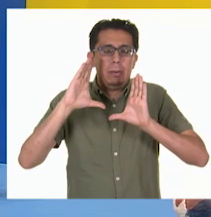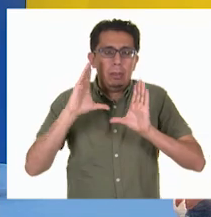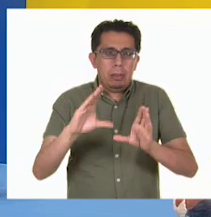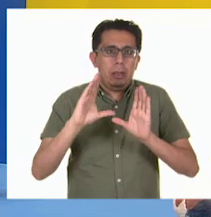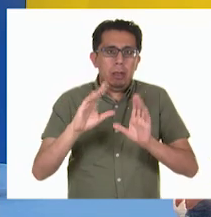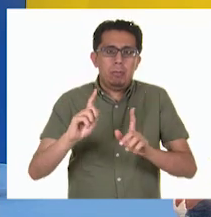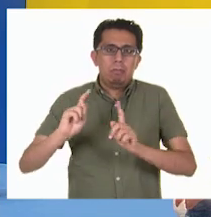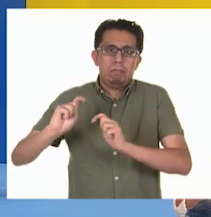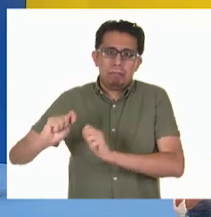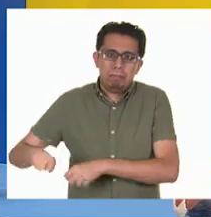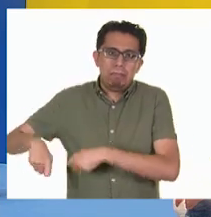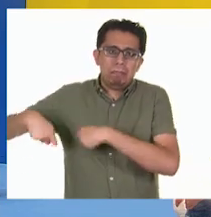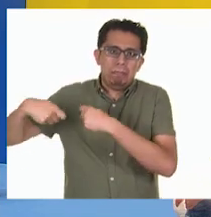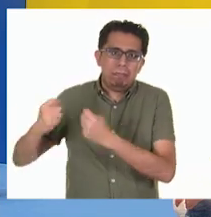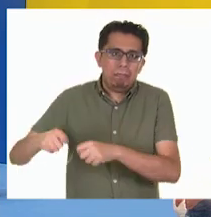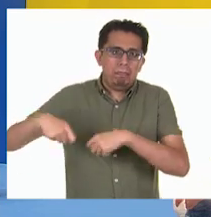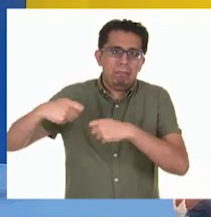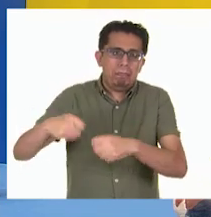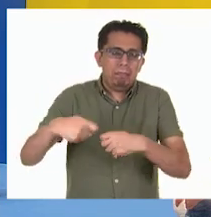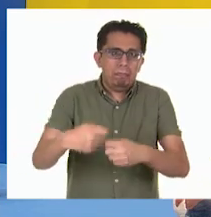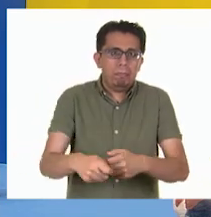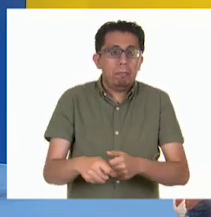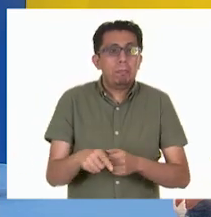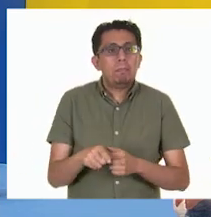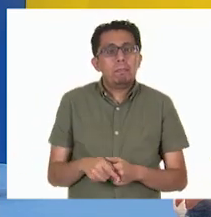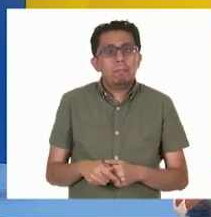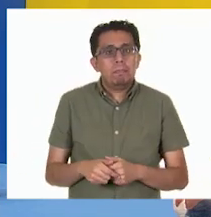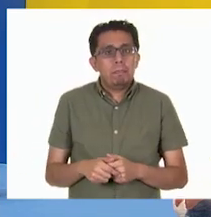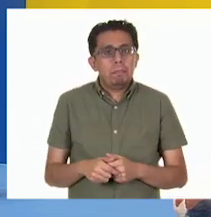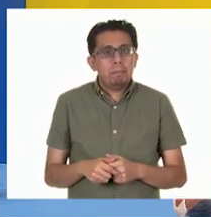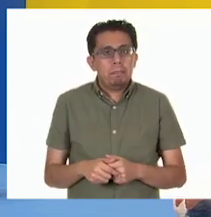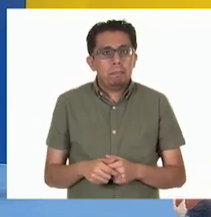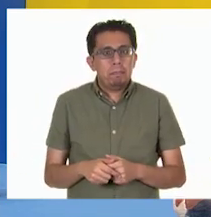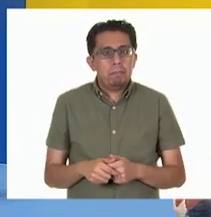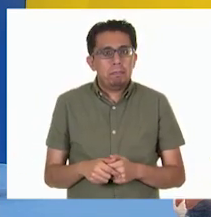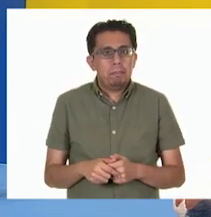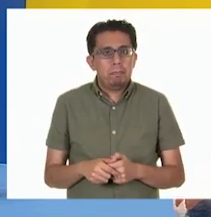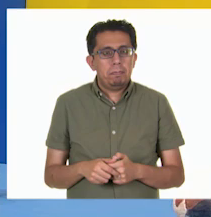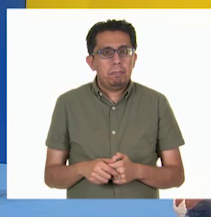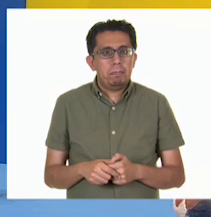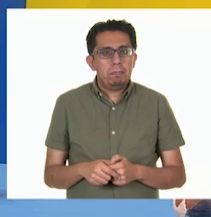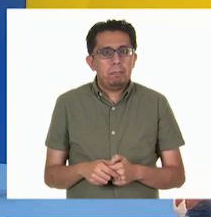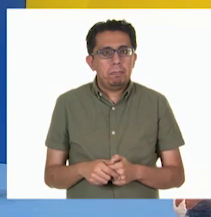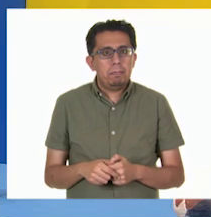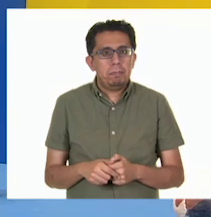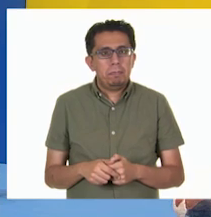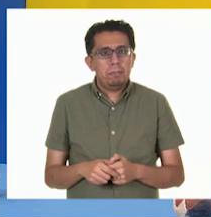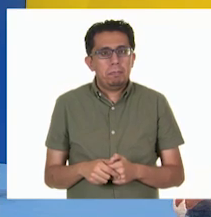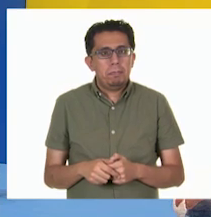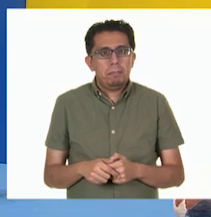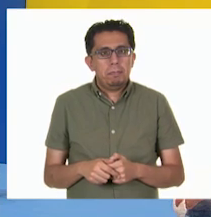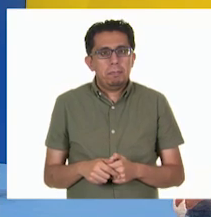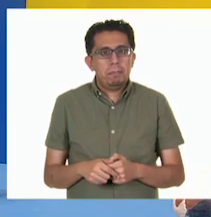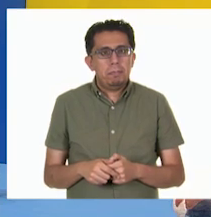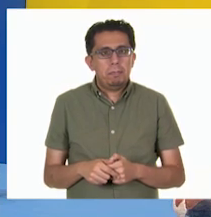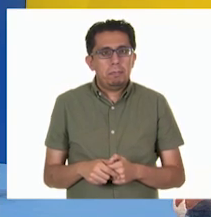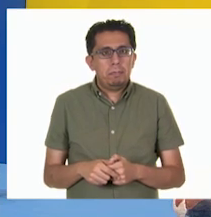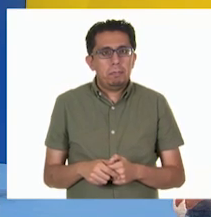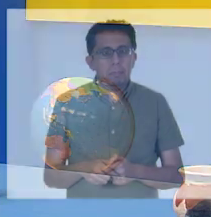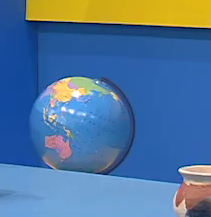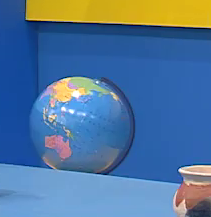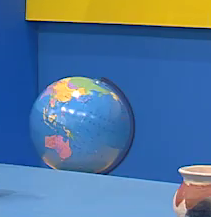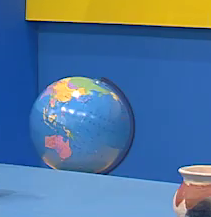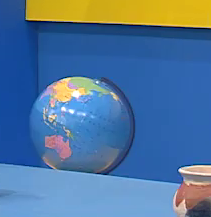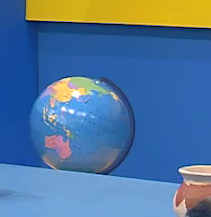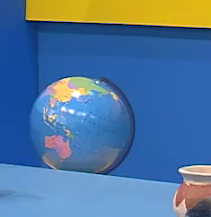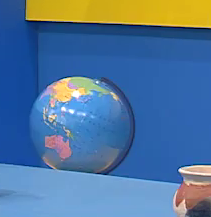Rejoy Josua Fishman, Veneriami, Amibomi, Beteami,